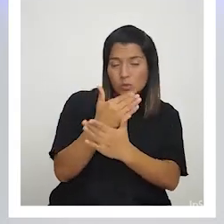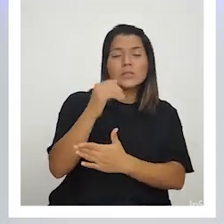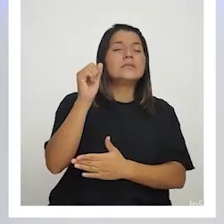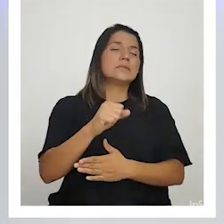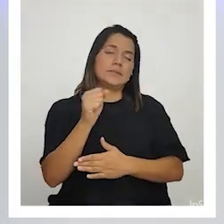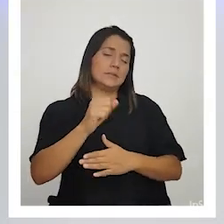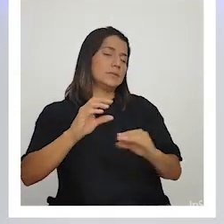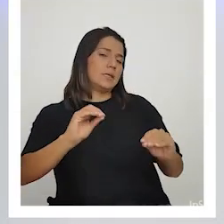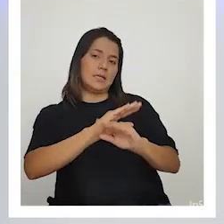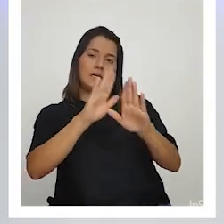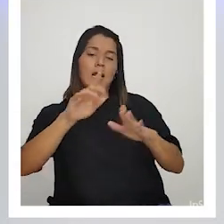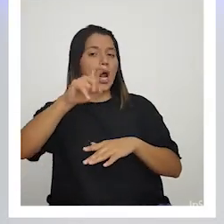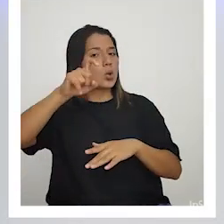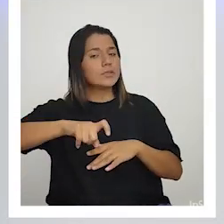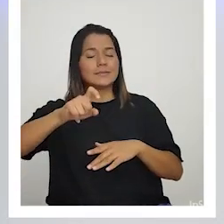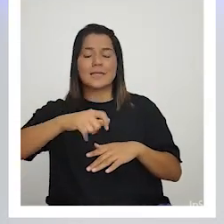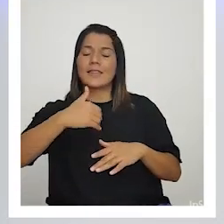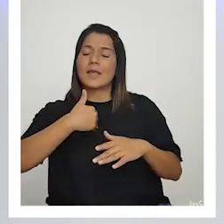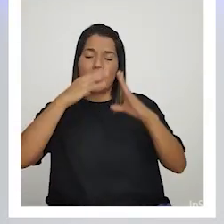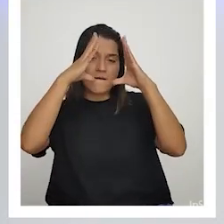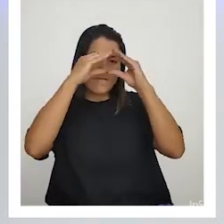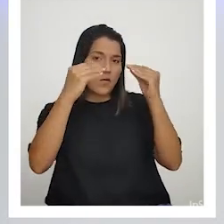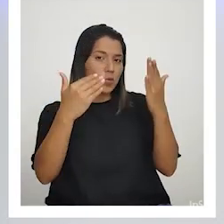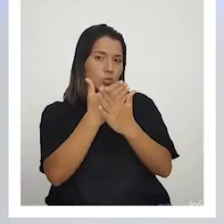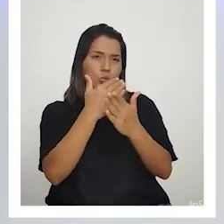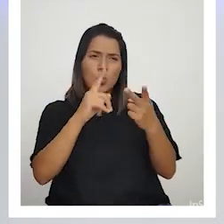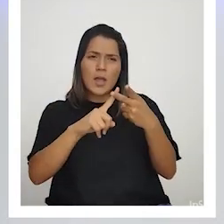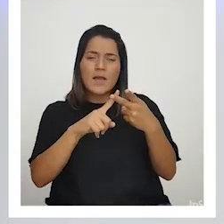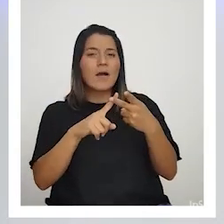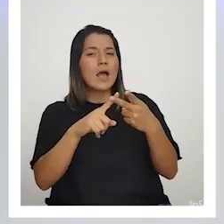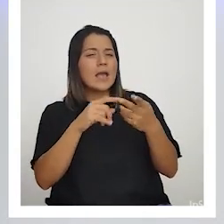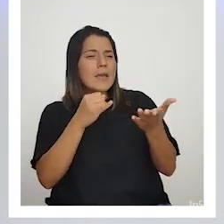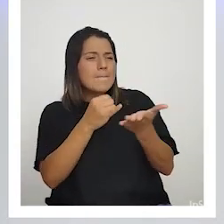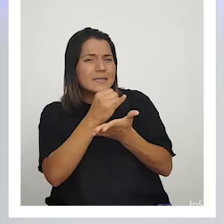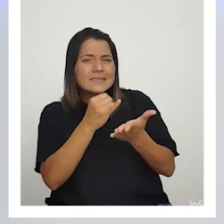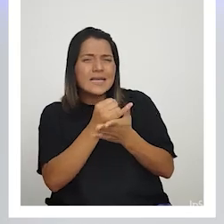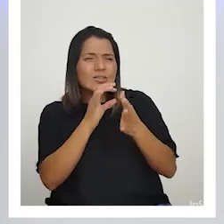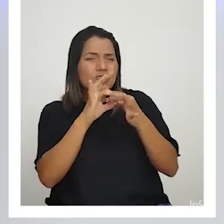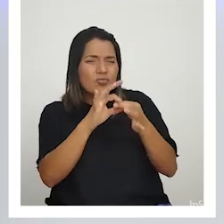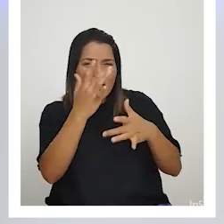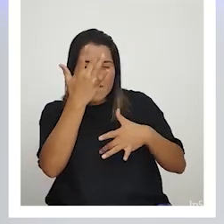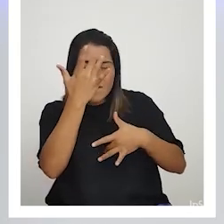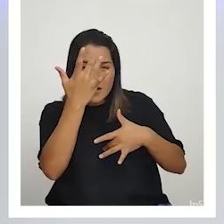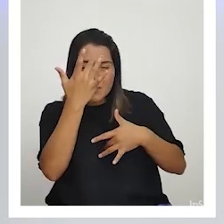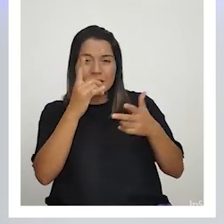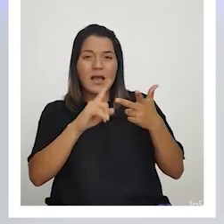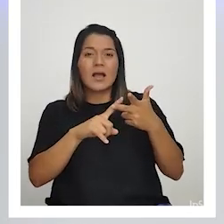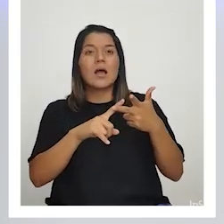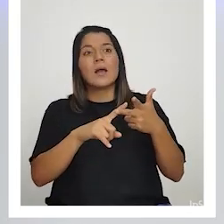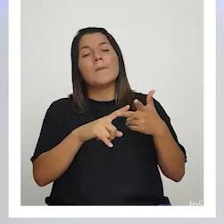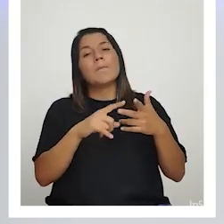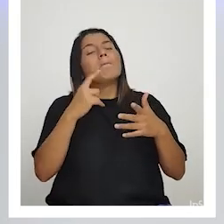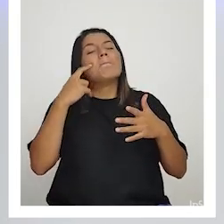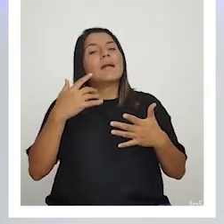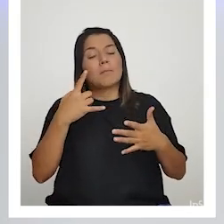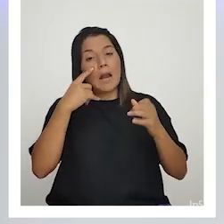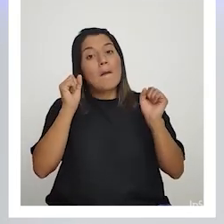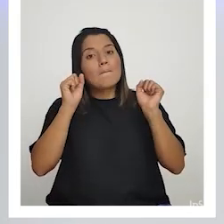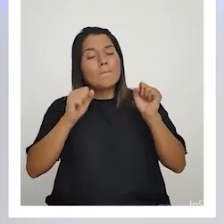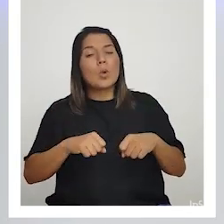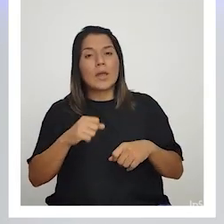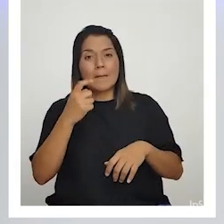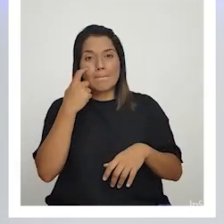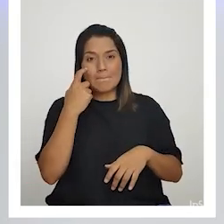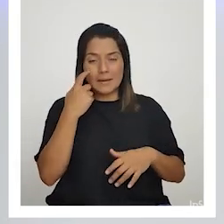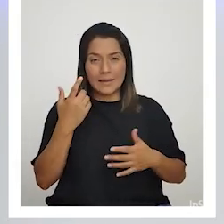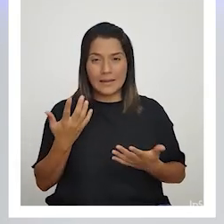indispensable la actualización, estudios epidemiológicos consecutivos o con cierta periodicidad para ver